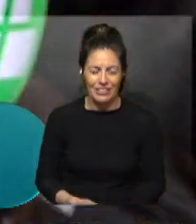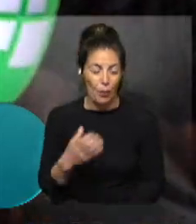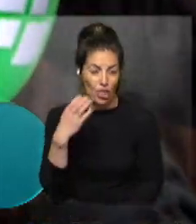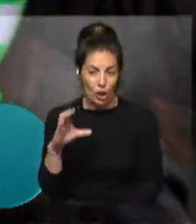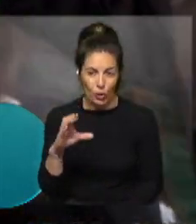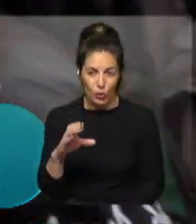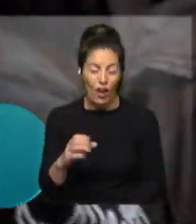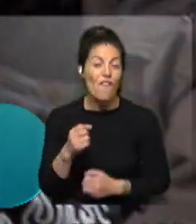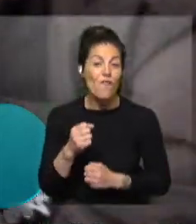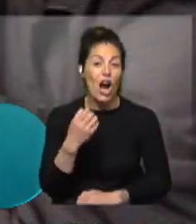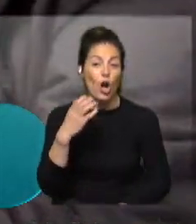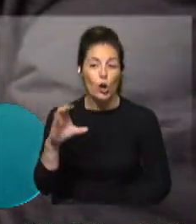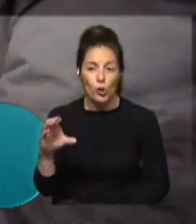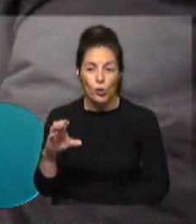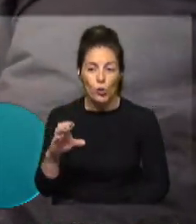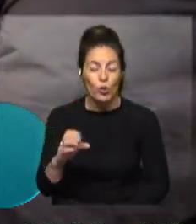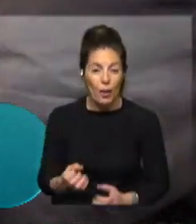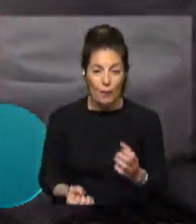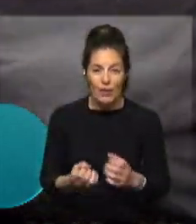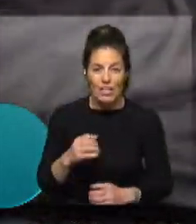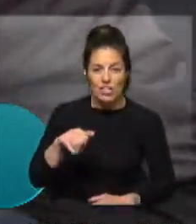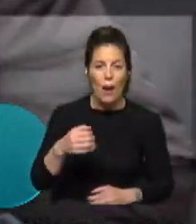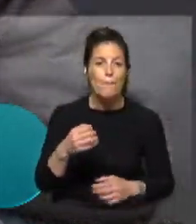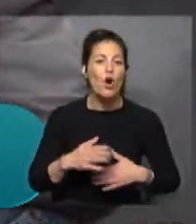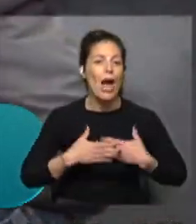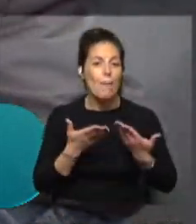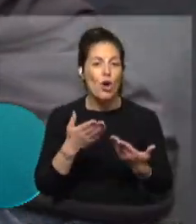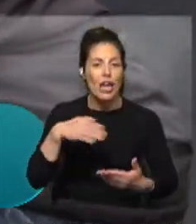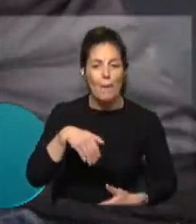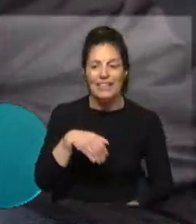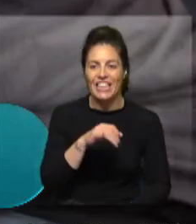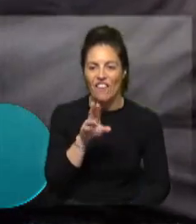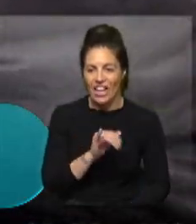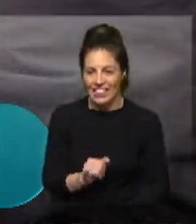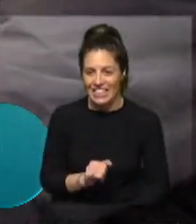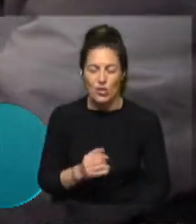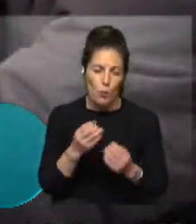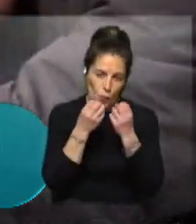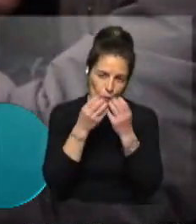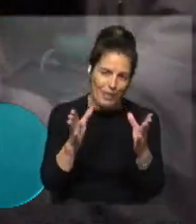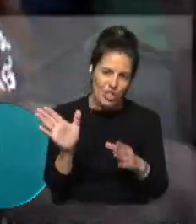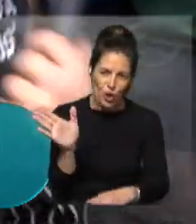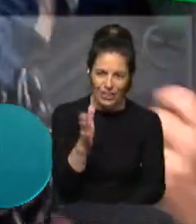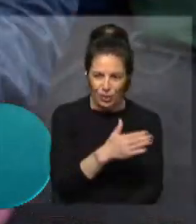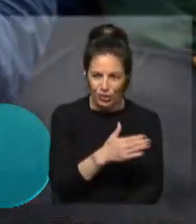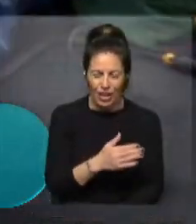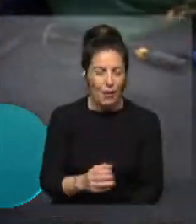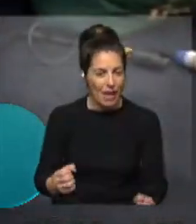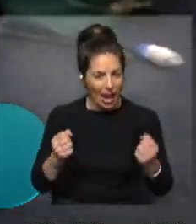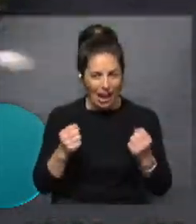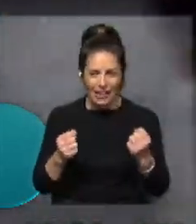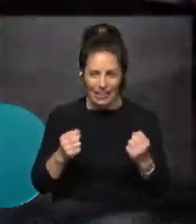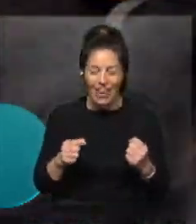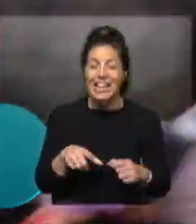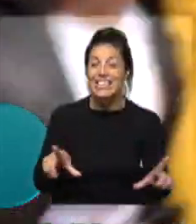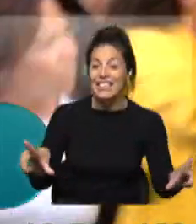ya está el fan club hecho, sí, ya está armado. Ya hay un fan club que se llama Por Amor a Matías Valdés y le mandó un beso enorme a todas las chicas. Lindo, vamos arriba, ¿eh? Bueno, y